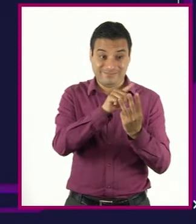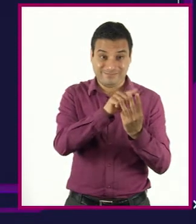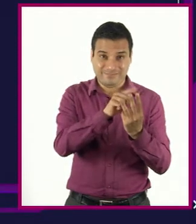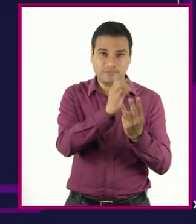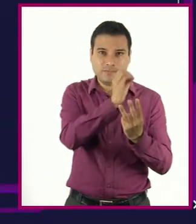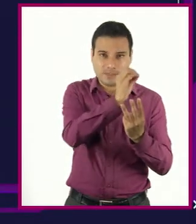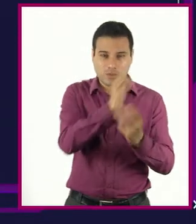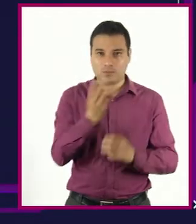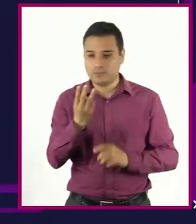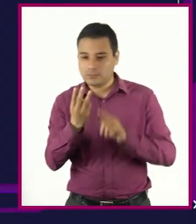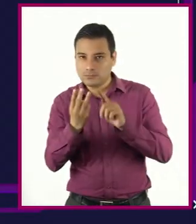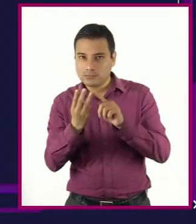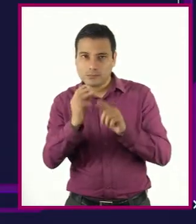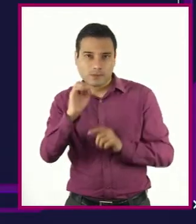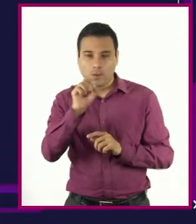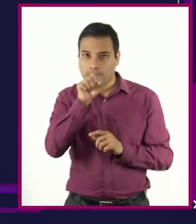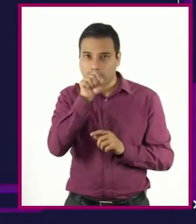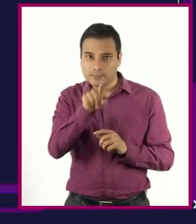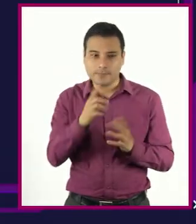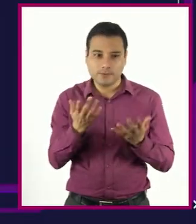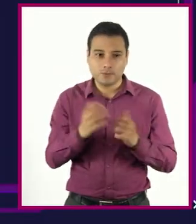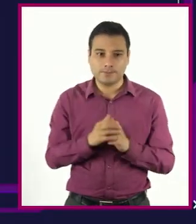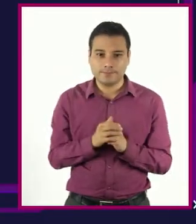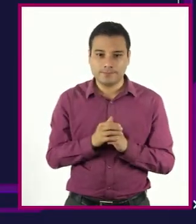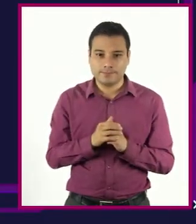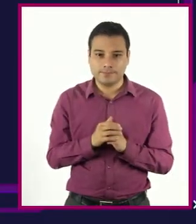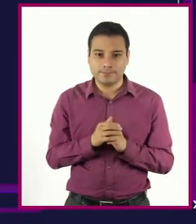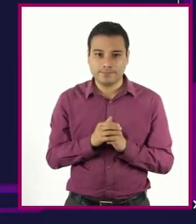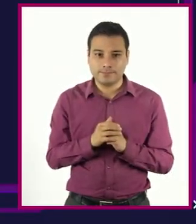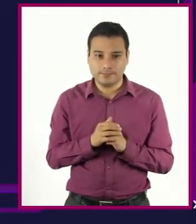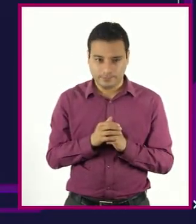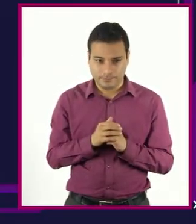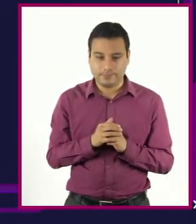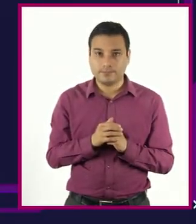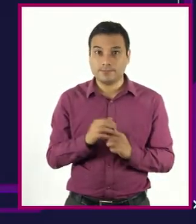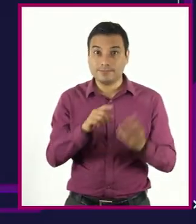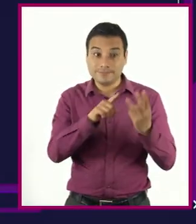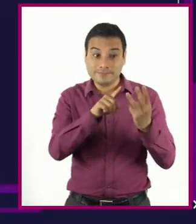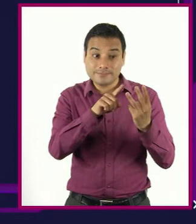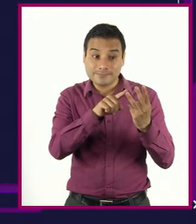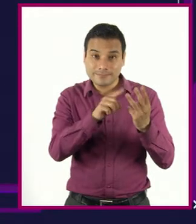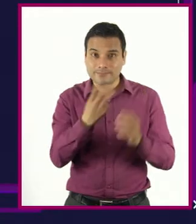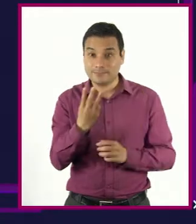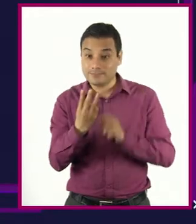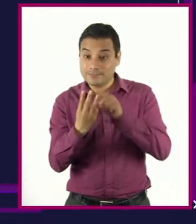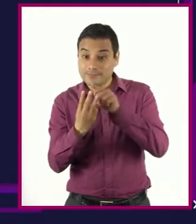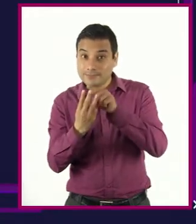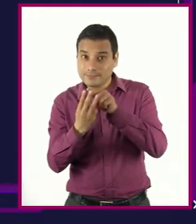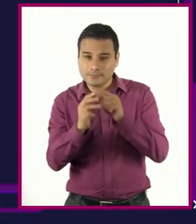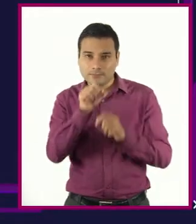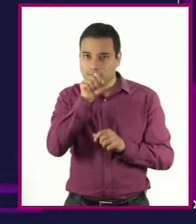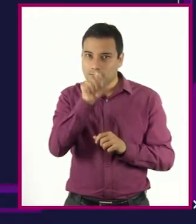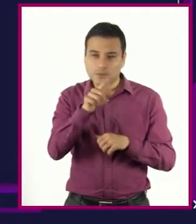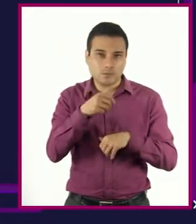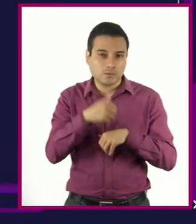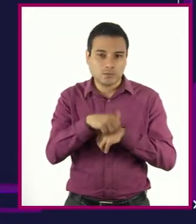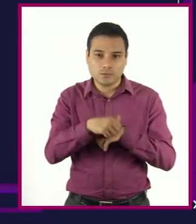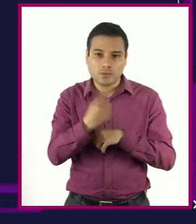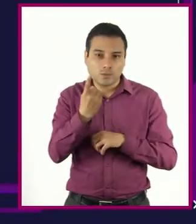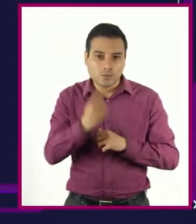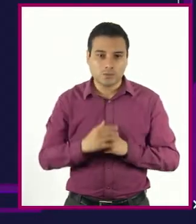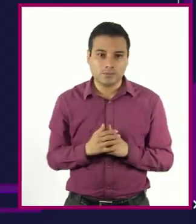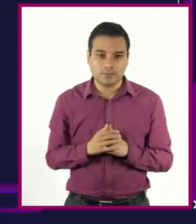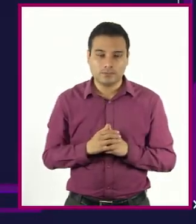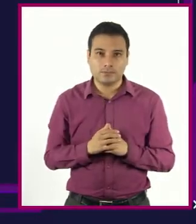la cifra en la posición de los milésimos es igual en ambos. Así como la cifra en los diez milésimos